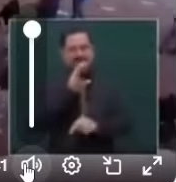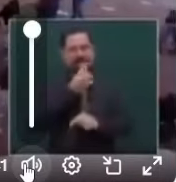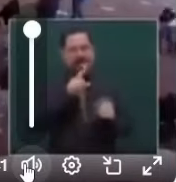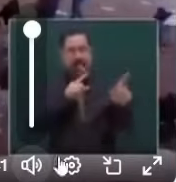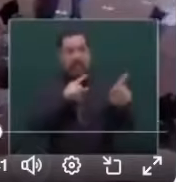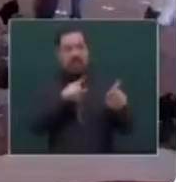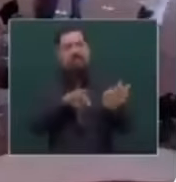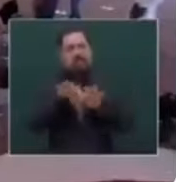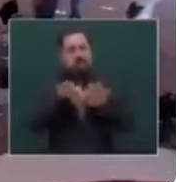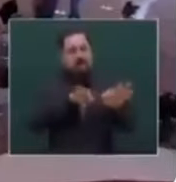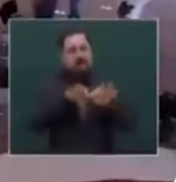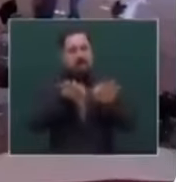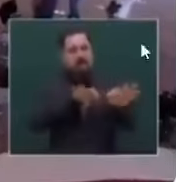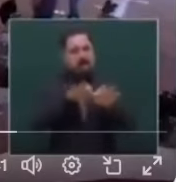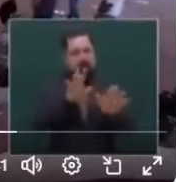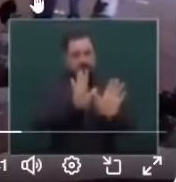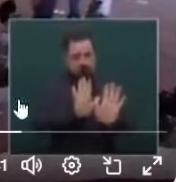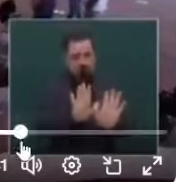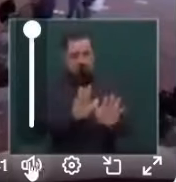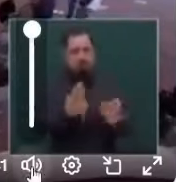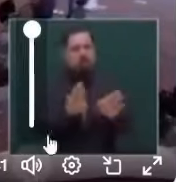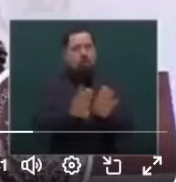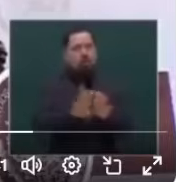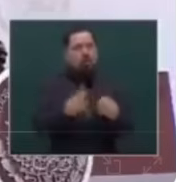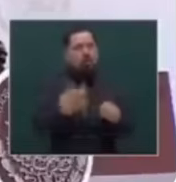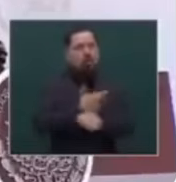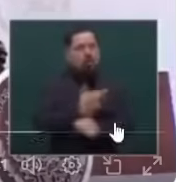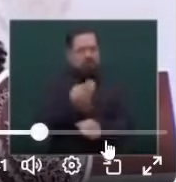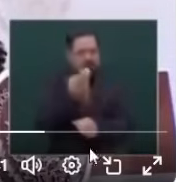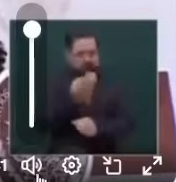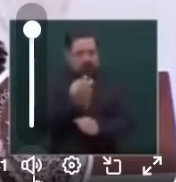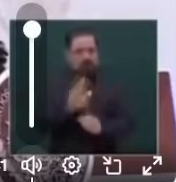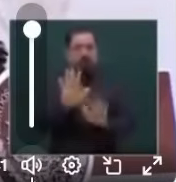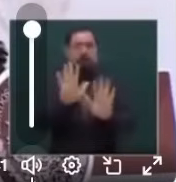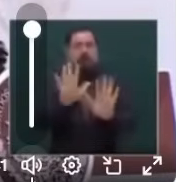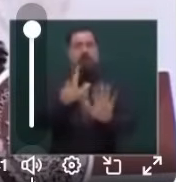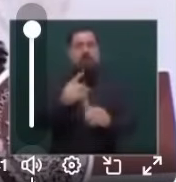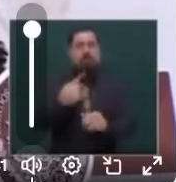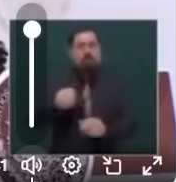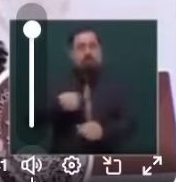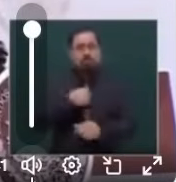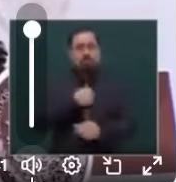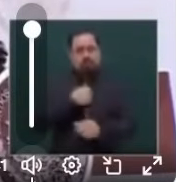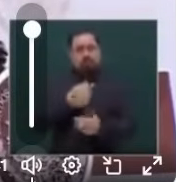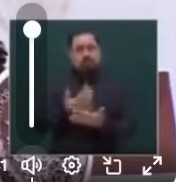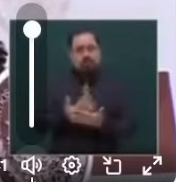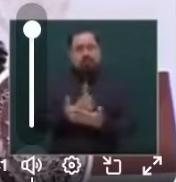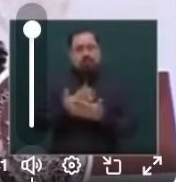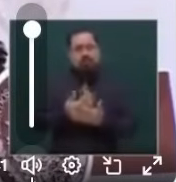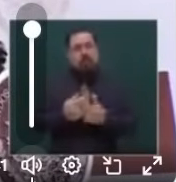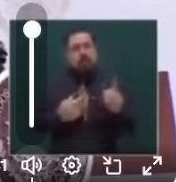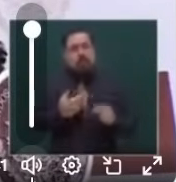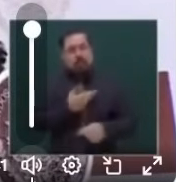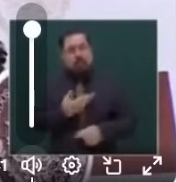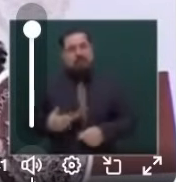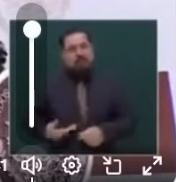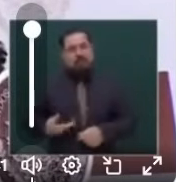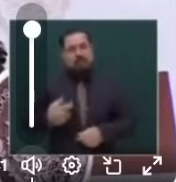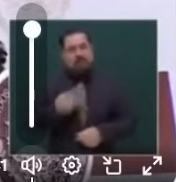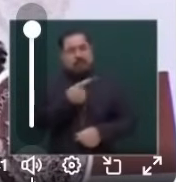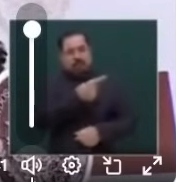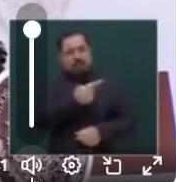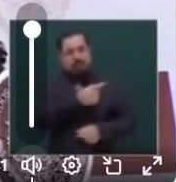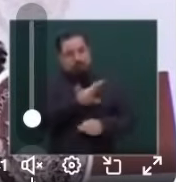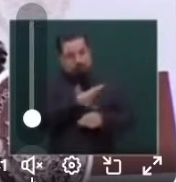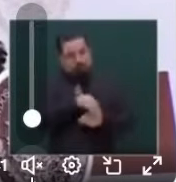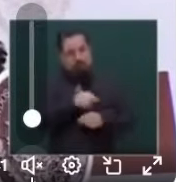Aguascalientes en primer lugar, viendo cómo fue el caso. Pero vamos a estar, presidente, si así lo instruye, pendientes